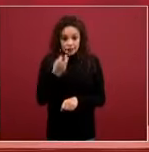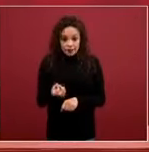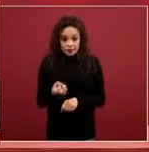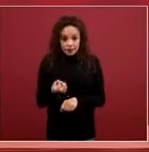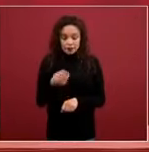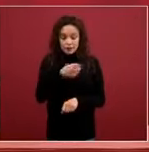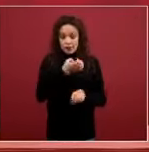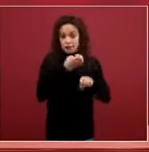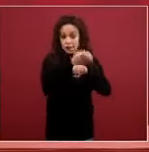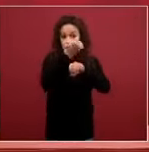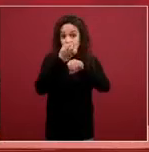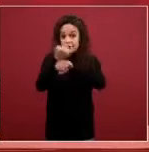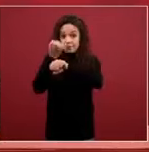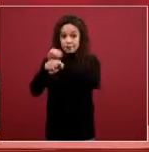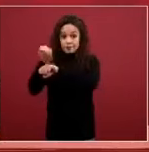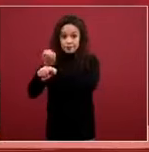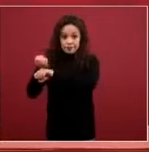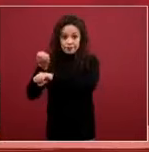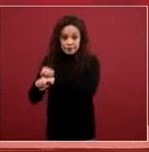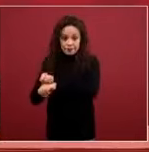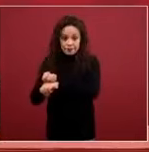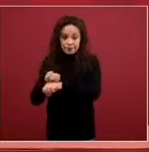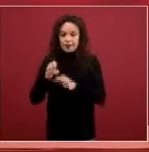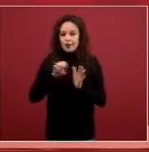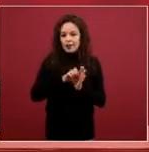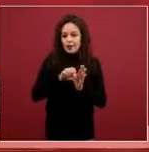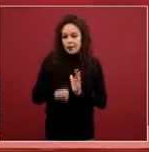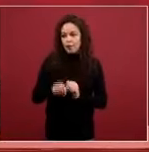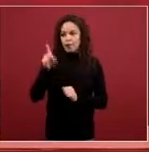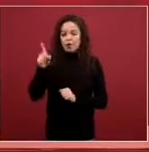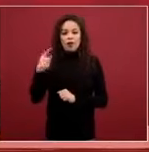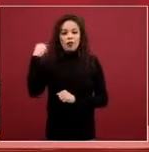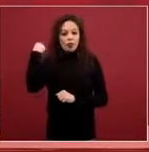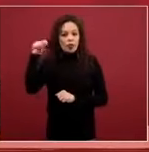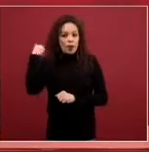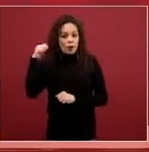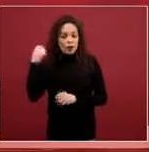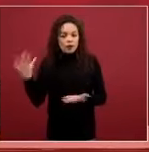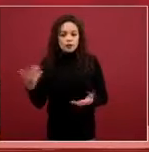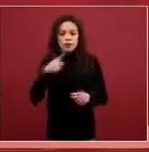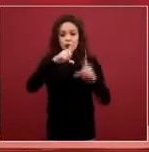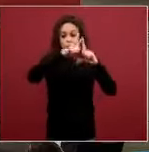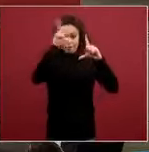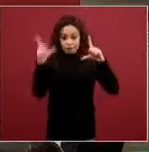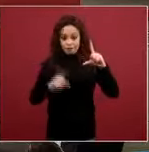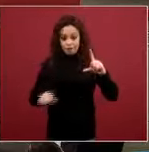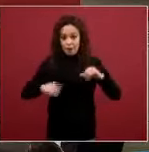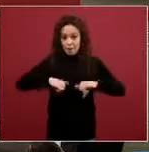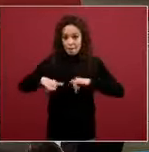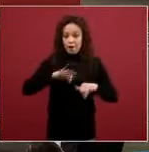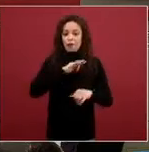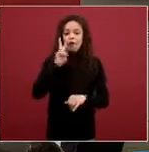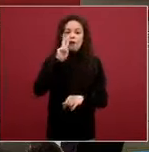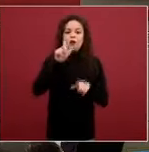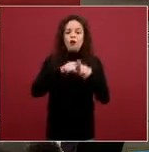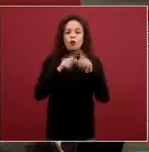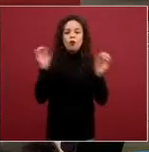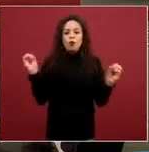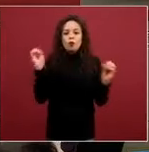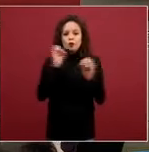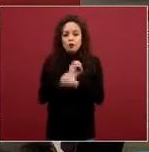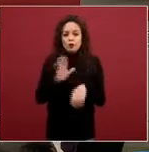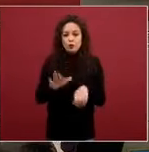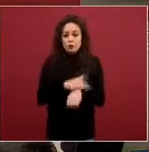entidad federativa, como sería la de Tabasco, tiene un color más oscuro, lo que quiere decir que su tasa de incidencia acumulada de los